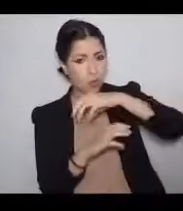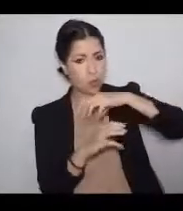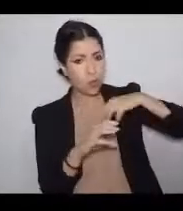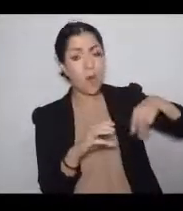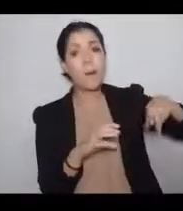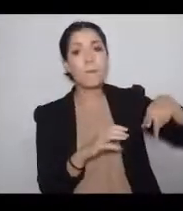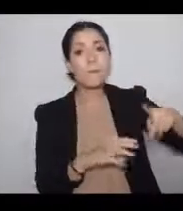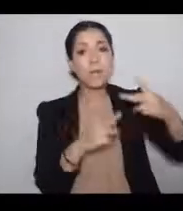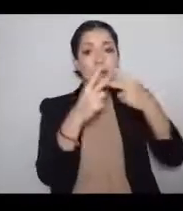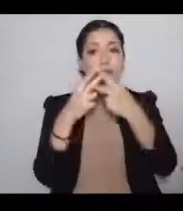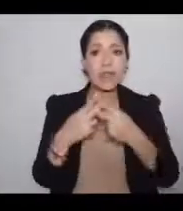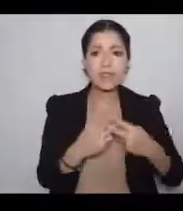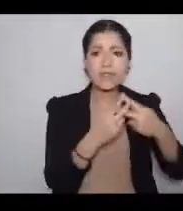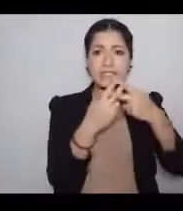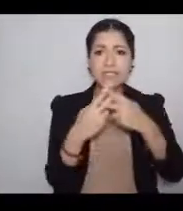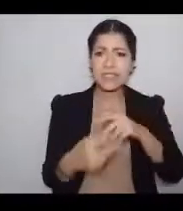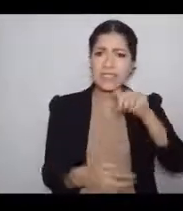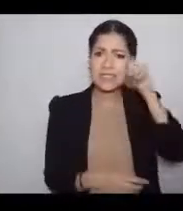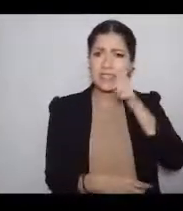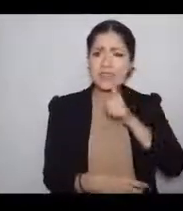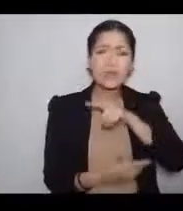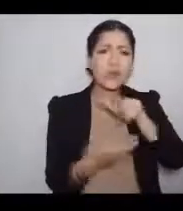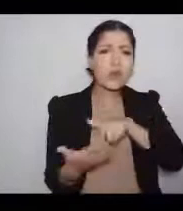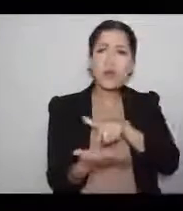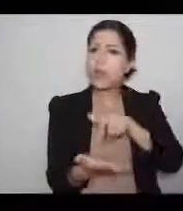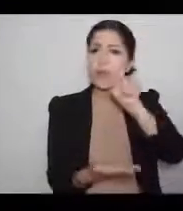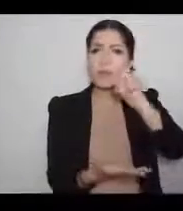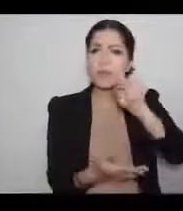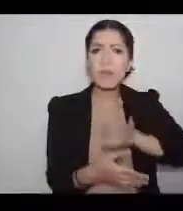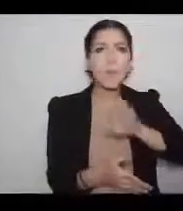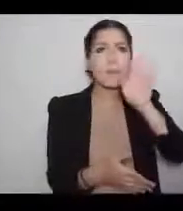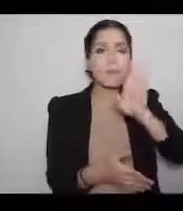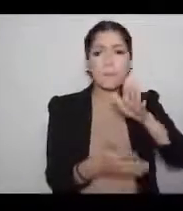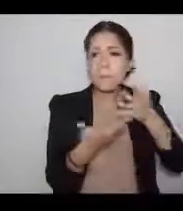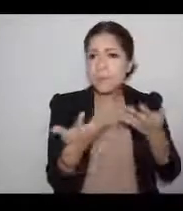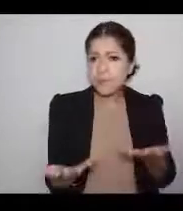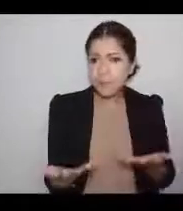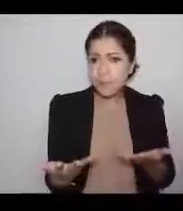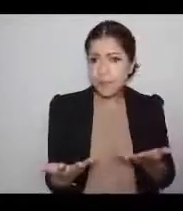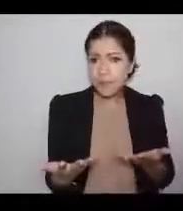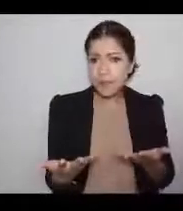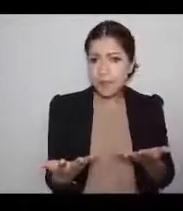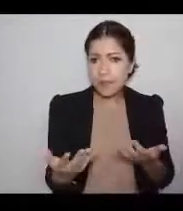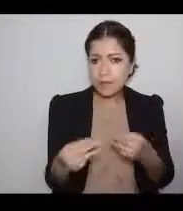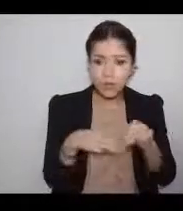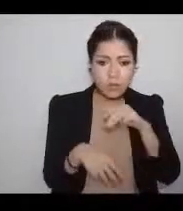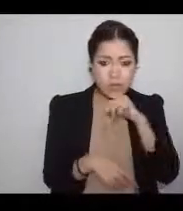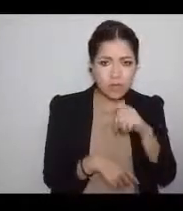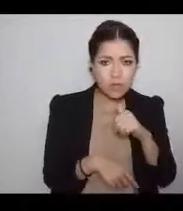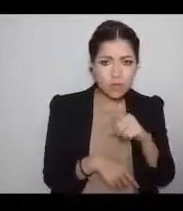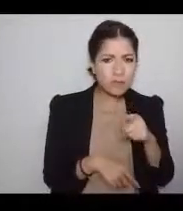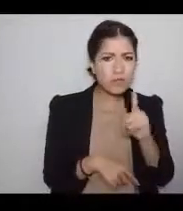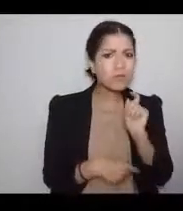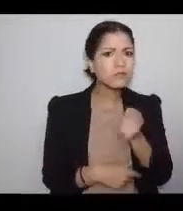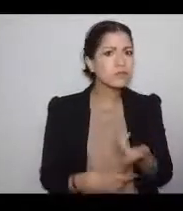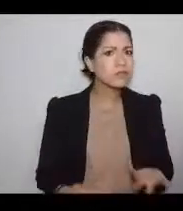Pero las estrellas parecen siempre estar en el mismo sitio como si estuvieran fijas. Para eso solo hay una